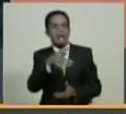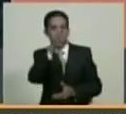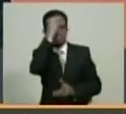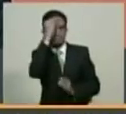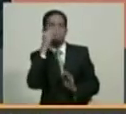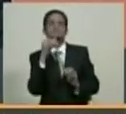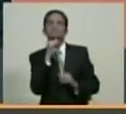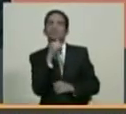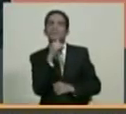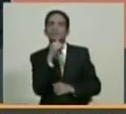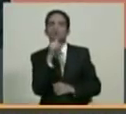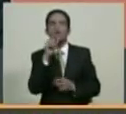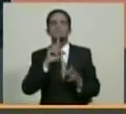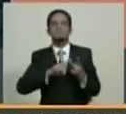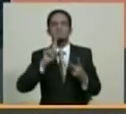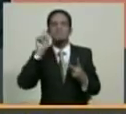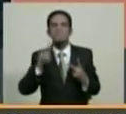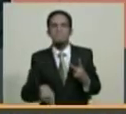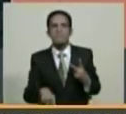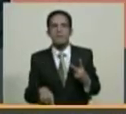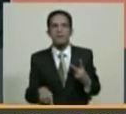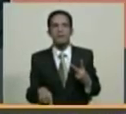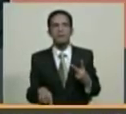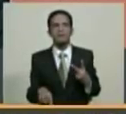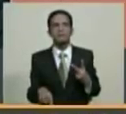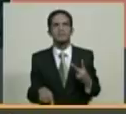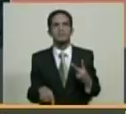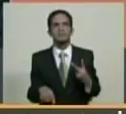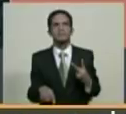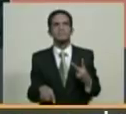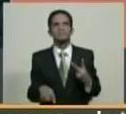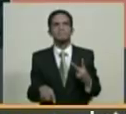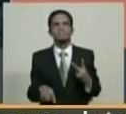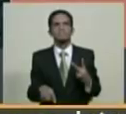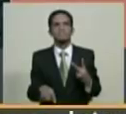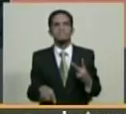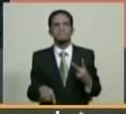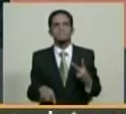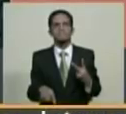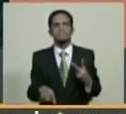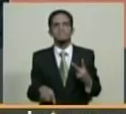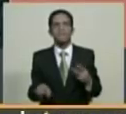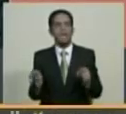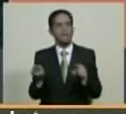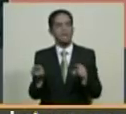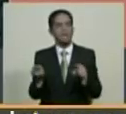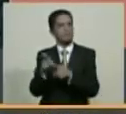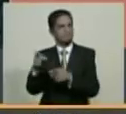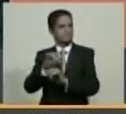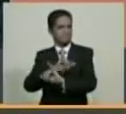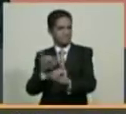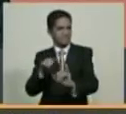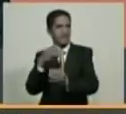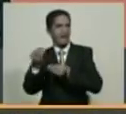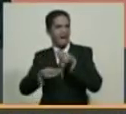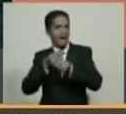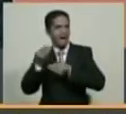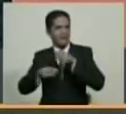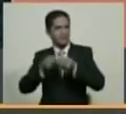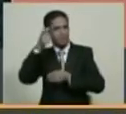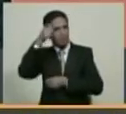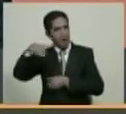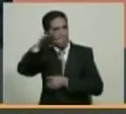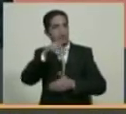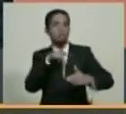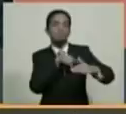además de pedirle, como lo ha hecho nuestro glorioso y heroico, salir